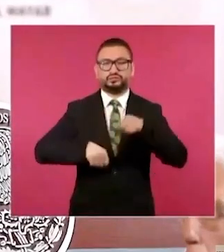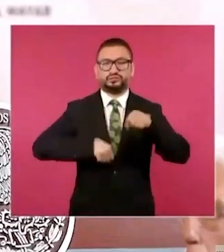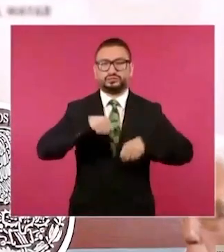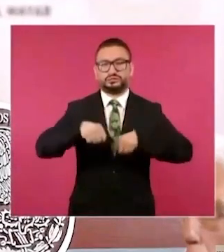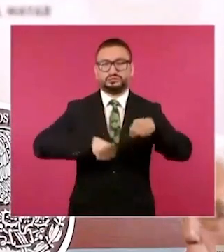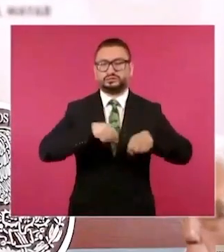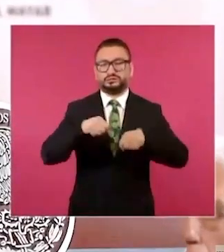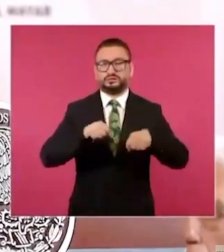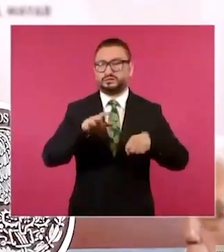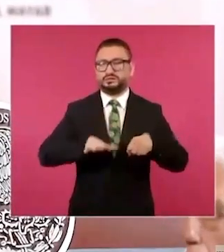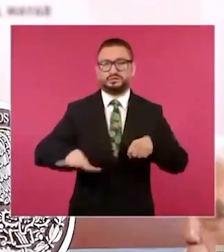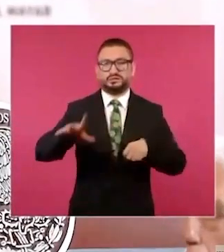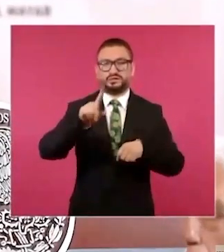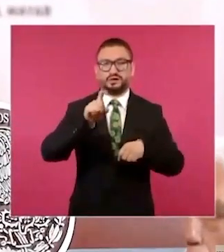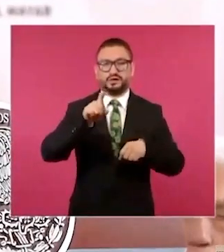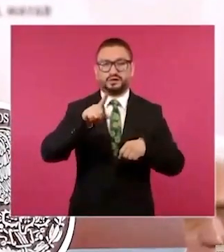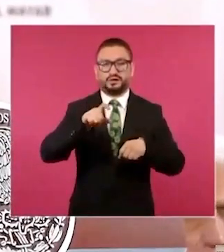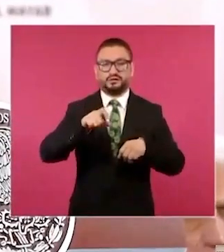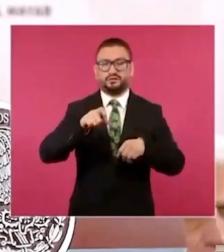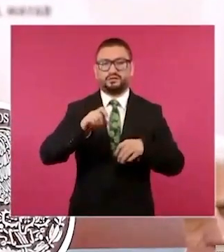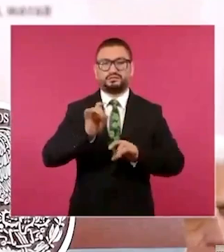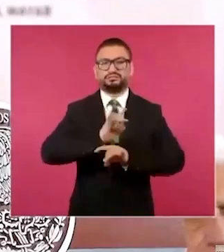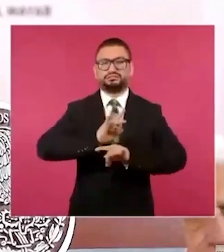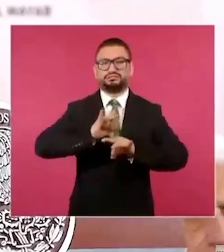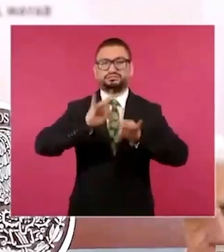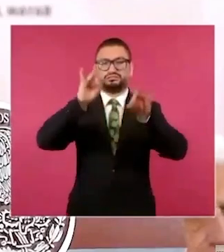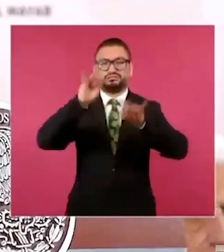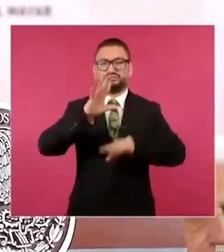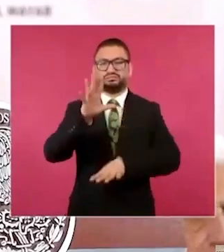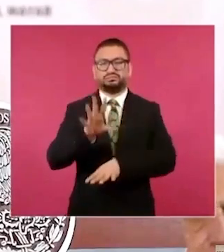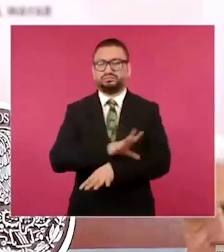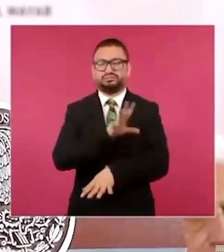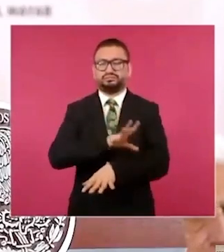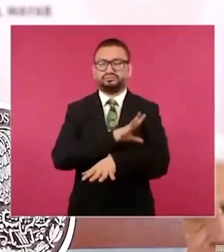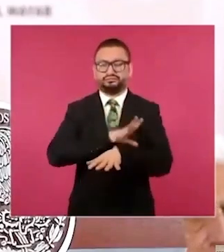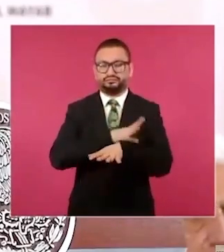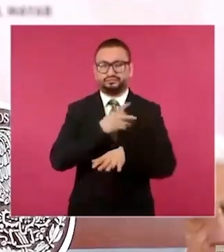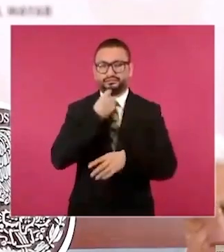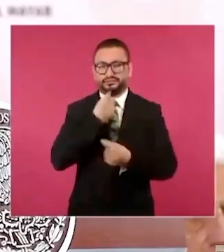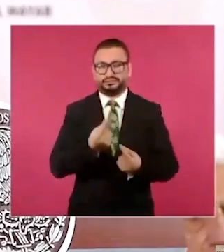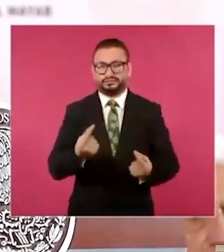humedad se electrocutaron.